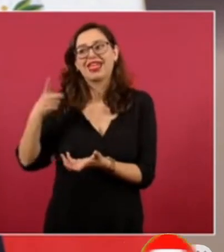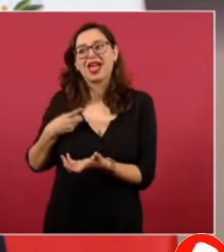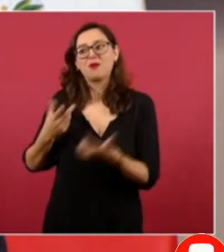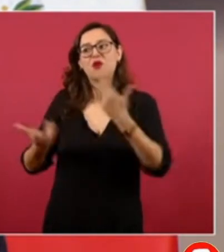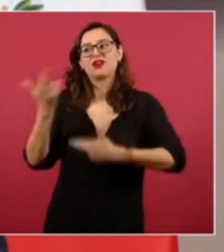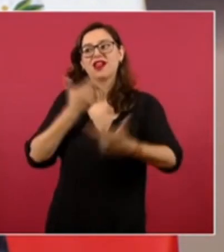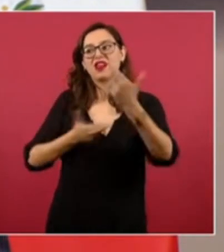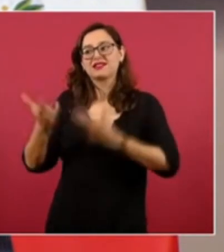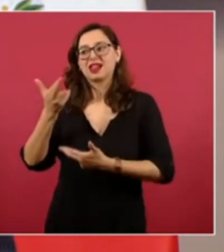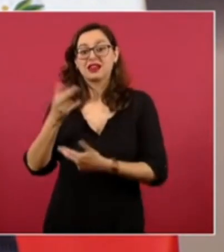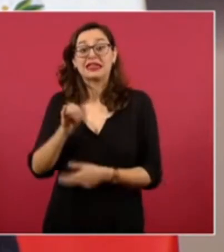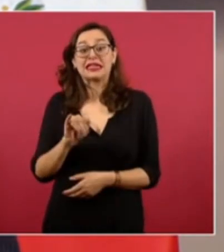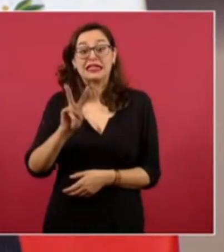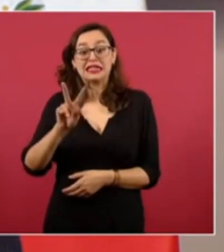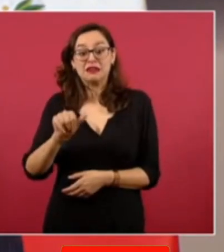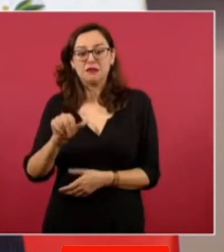devolver IVA